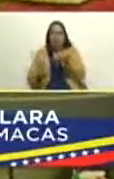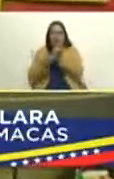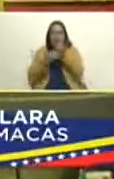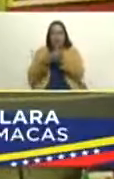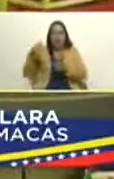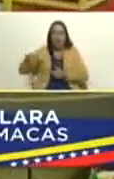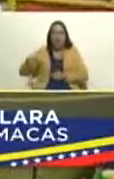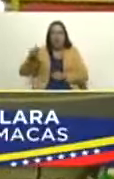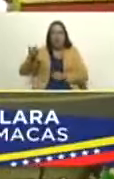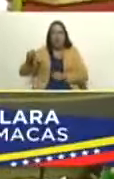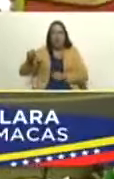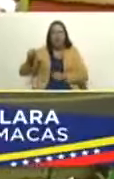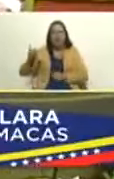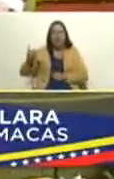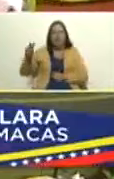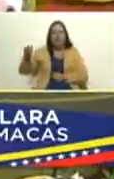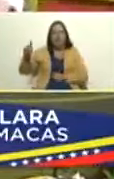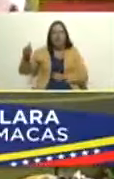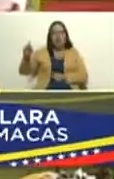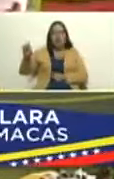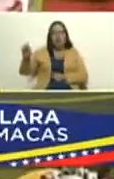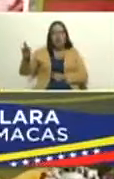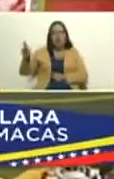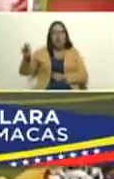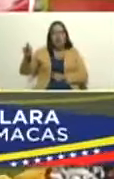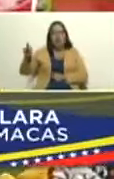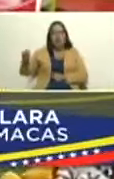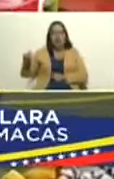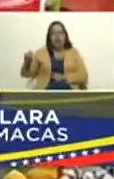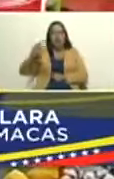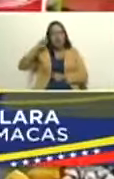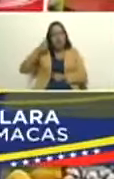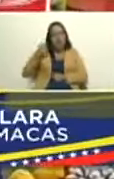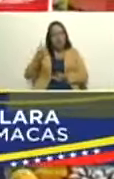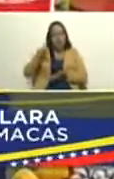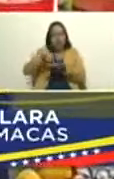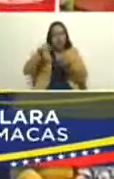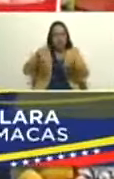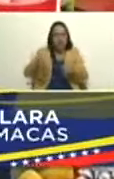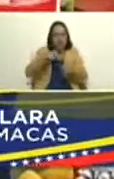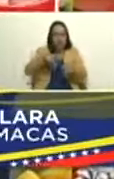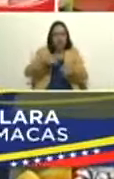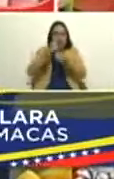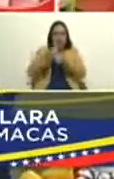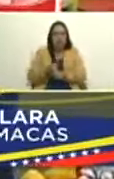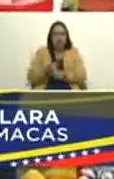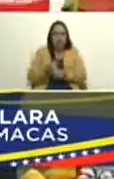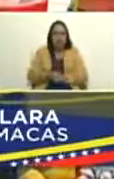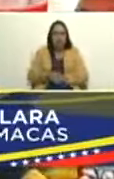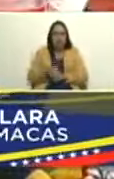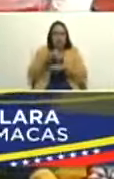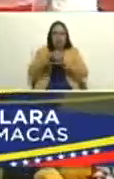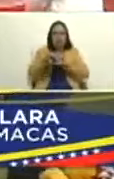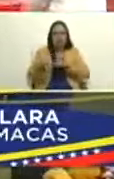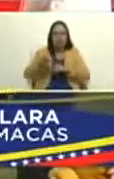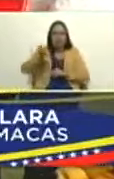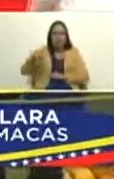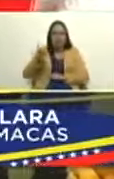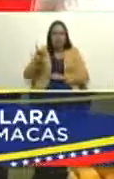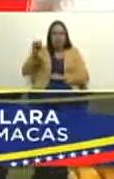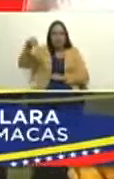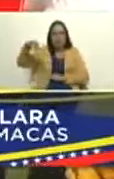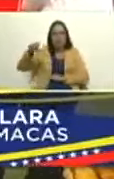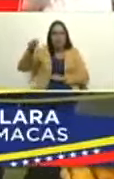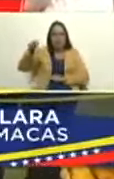Tintorero. Y acuérdese de la visita a nuestro parroquia Tintorero, presidente. Lo estamos esperando en el municipio Jiménez, estado Lara.